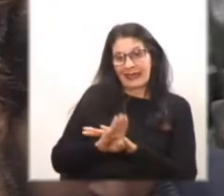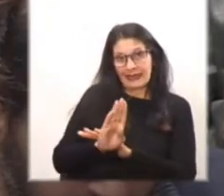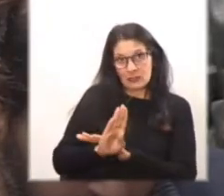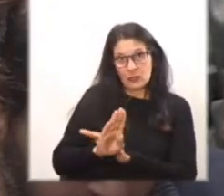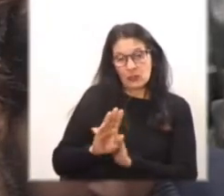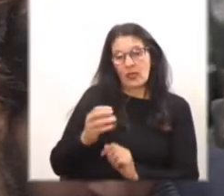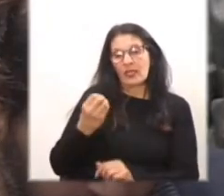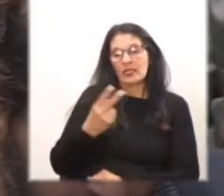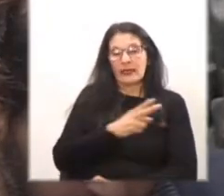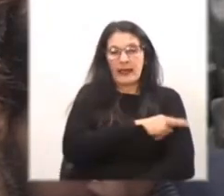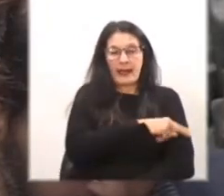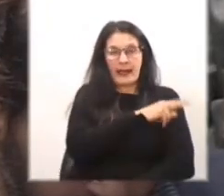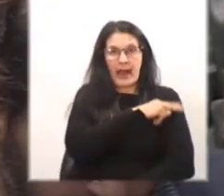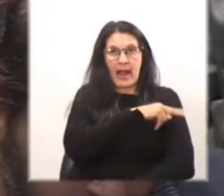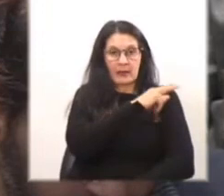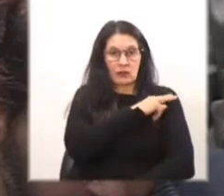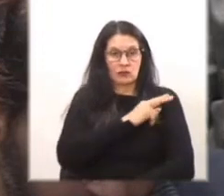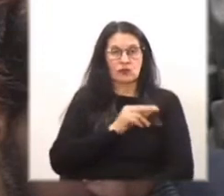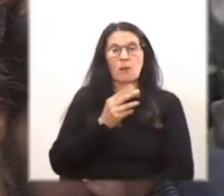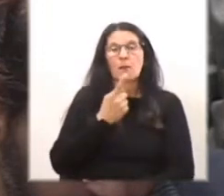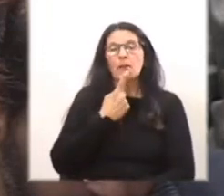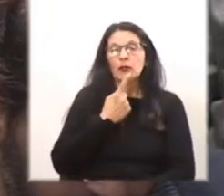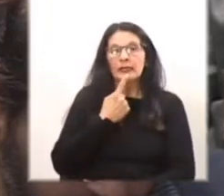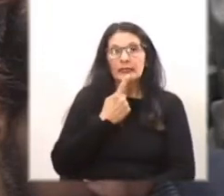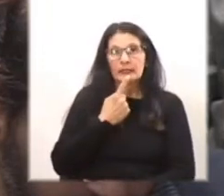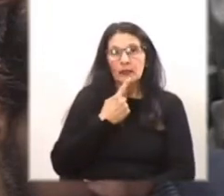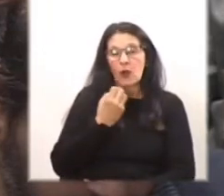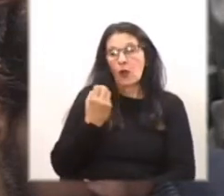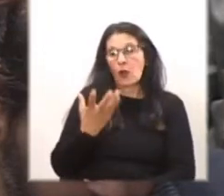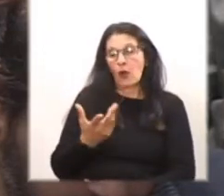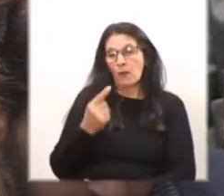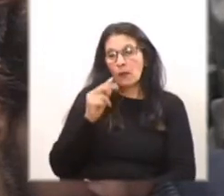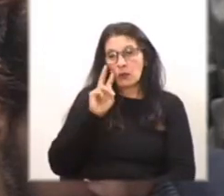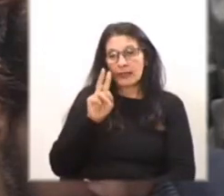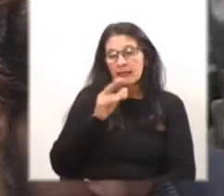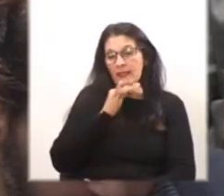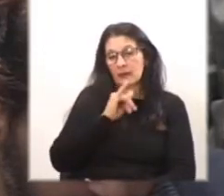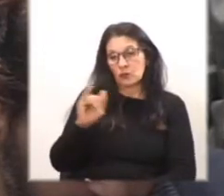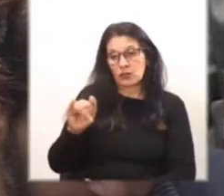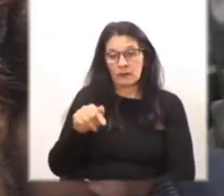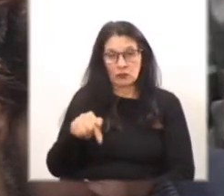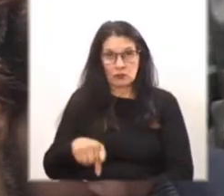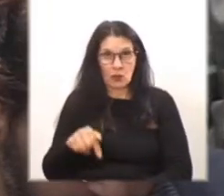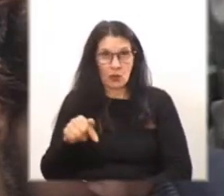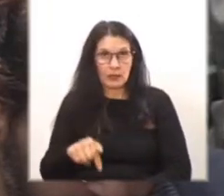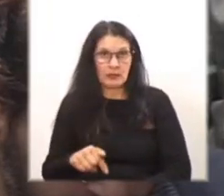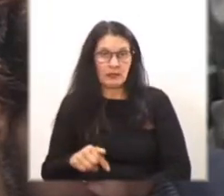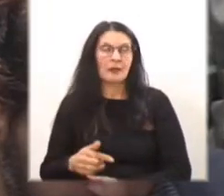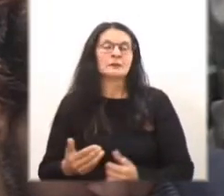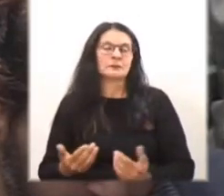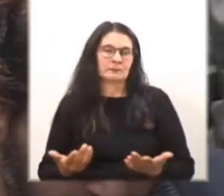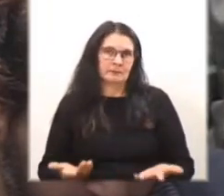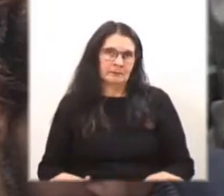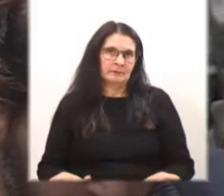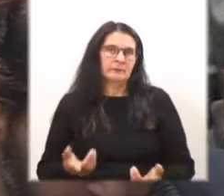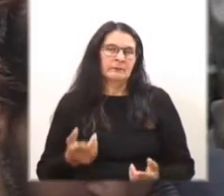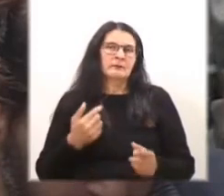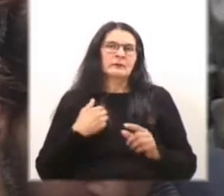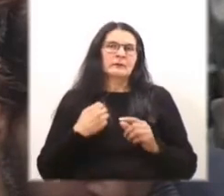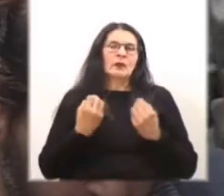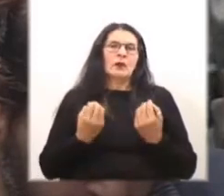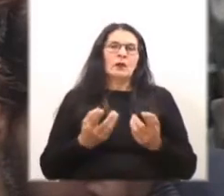de cargos de punteros políticos como los que hoy estamos denunciando, bastaba con la